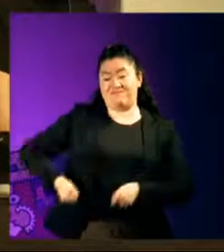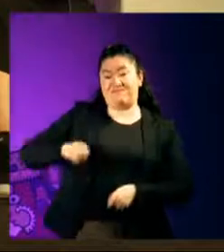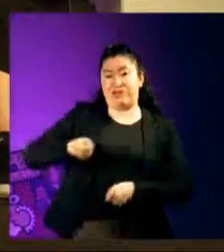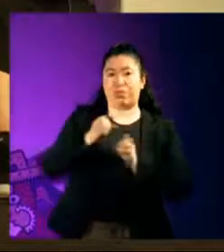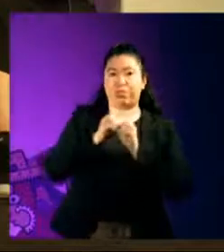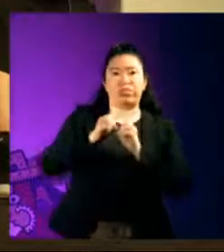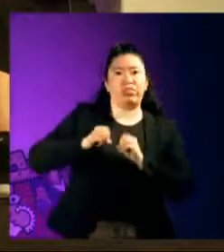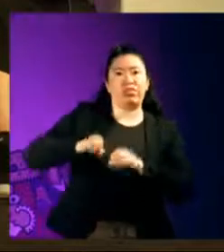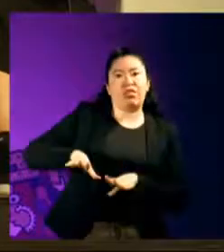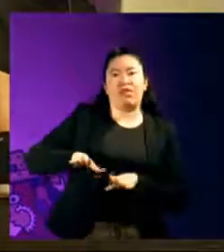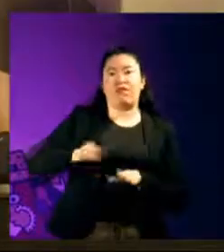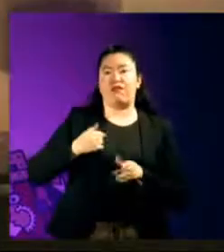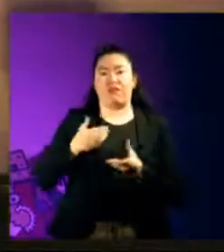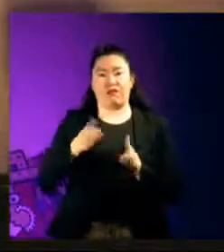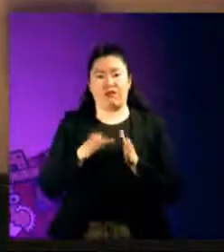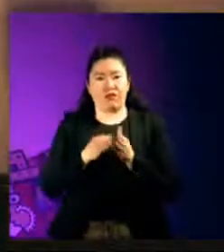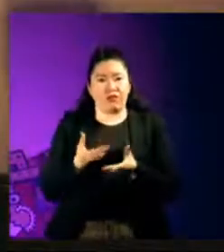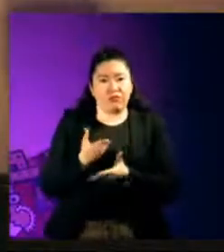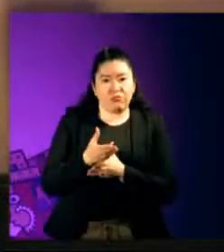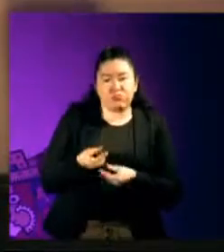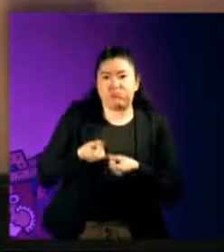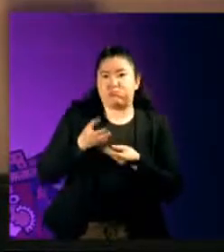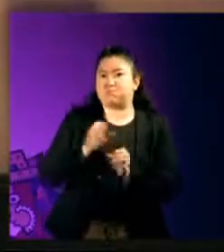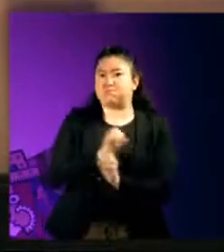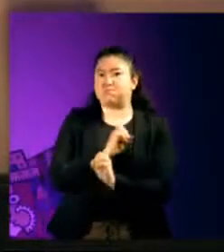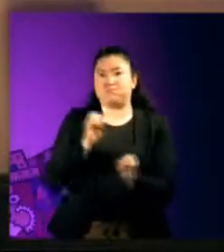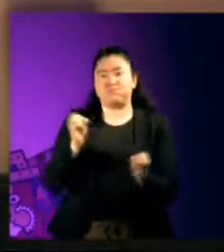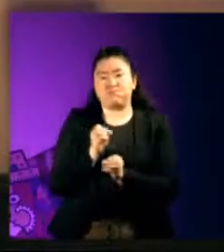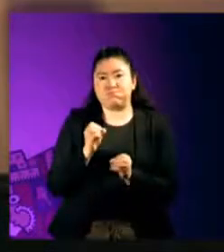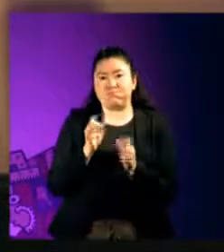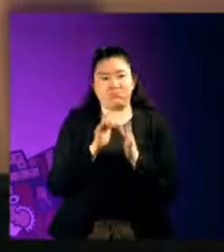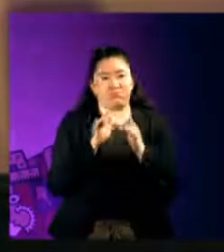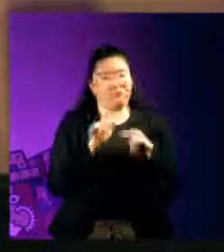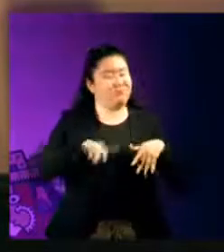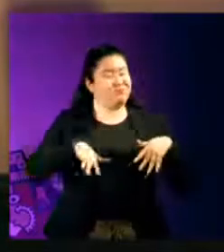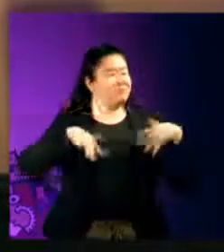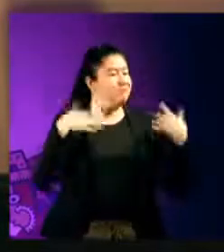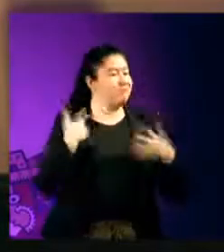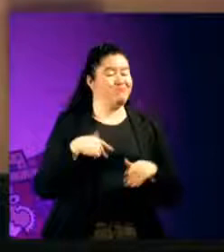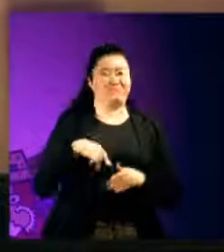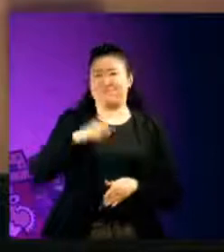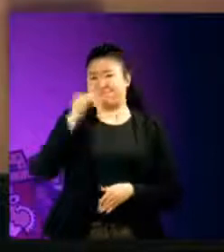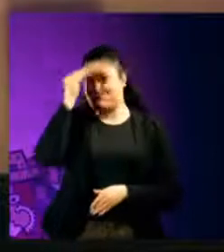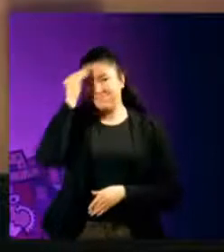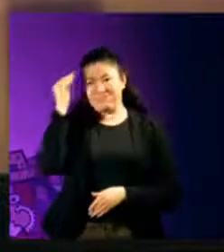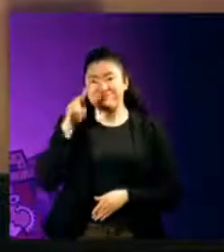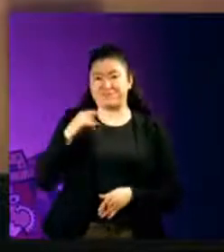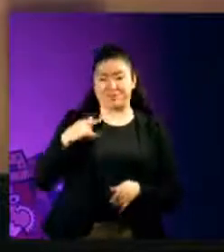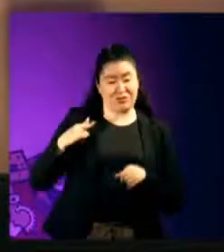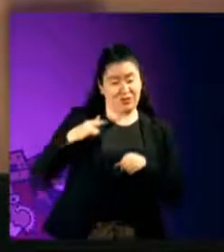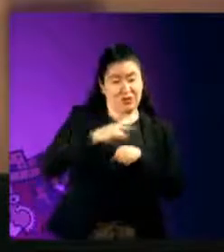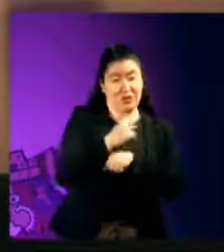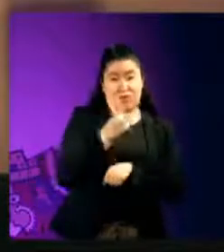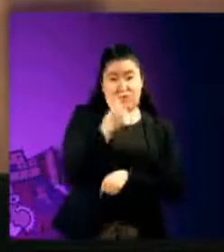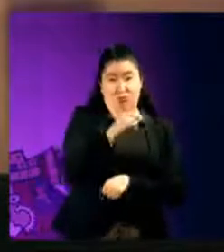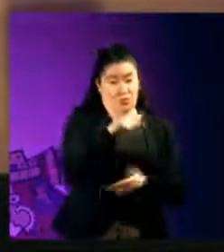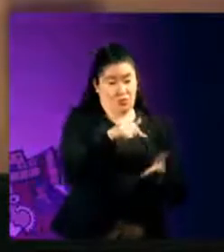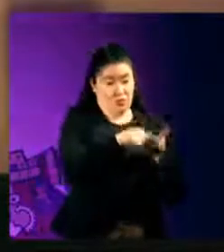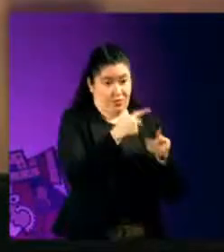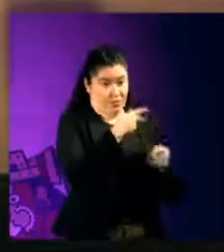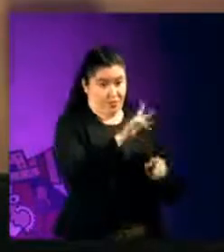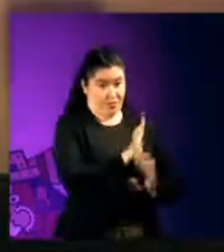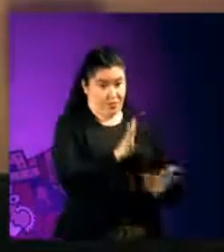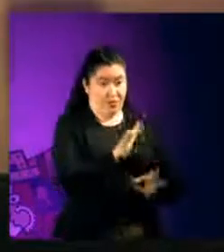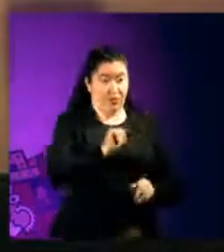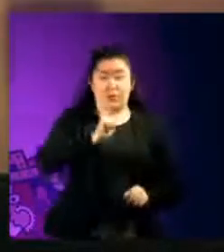conexiones porque es demasiado grande este país es un desmadre tiene dos aeropuertos uno local y el charles de